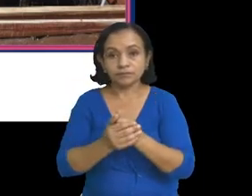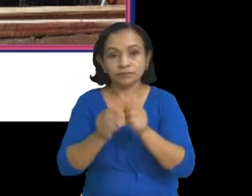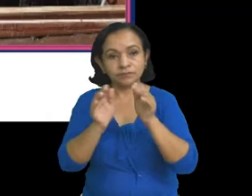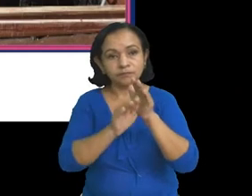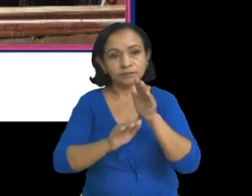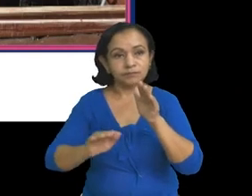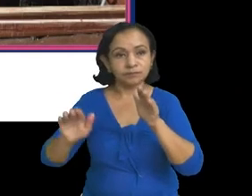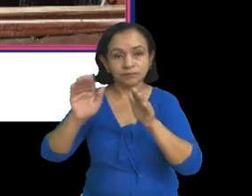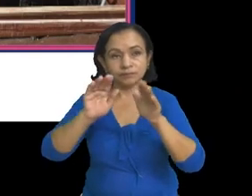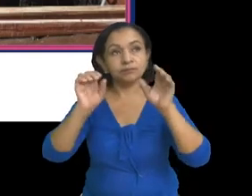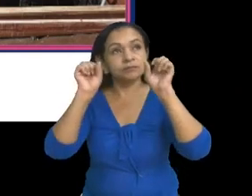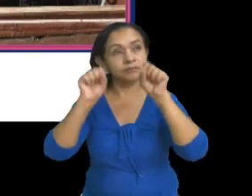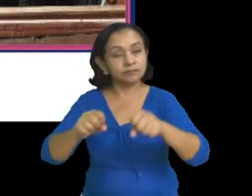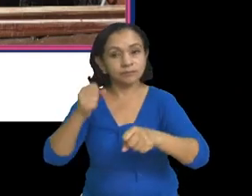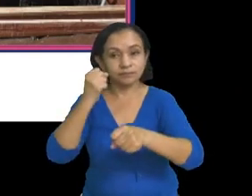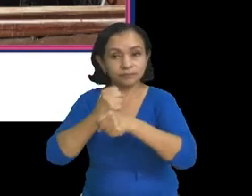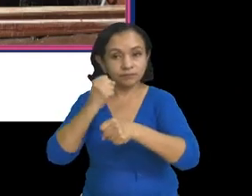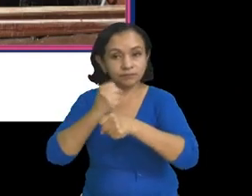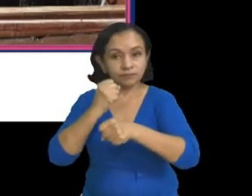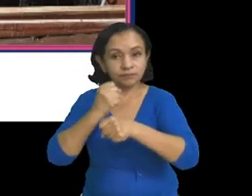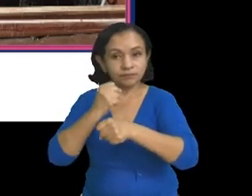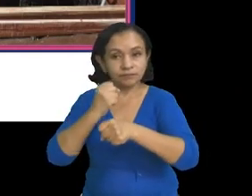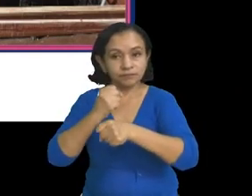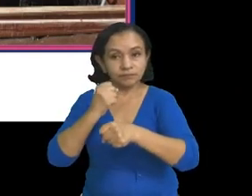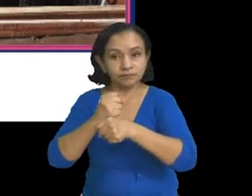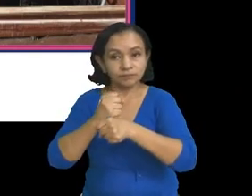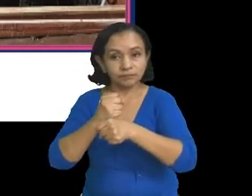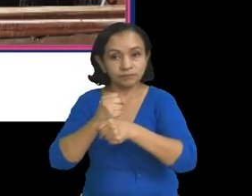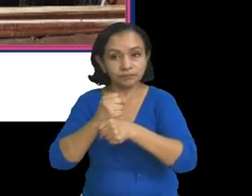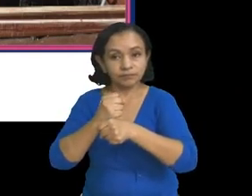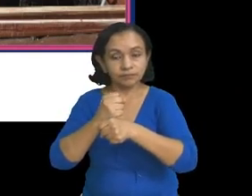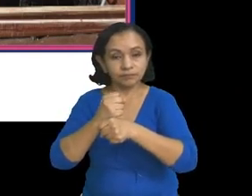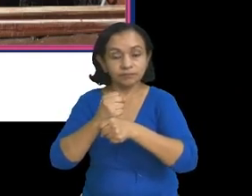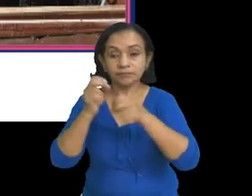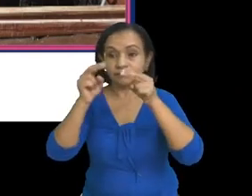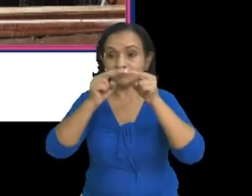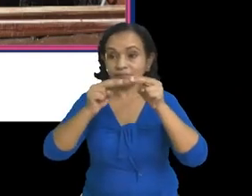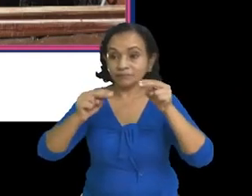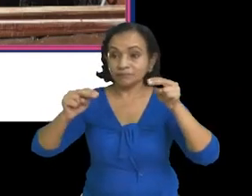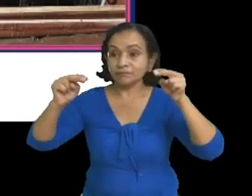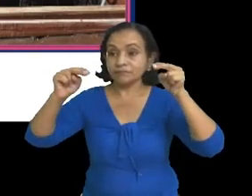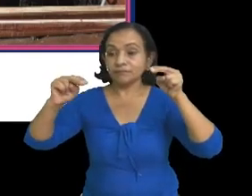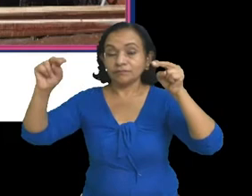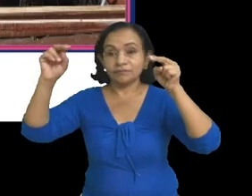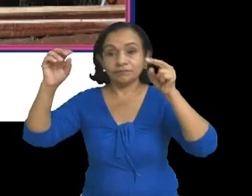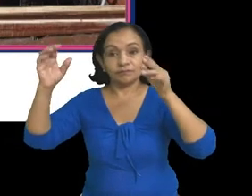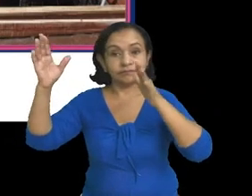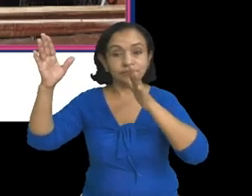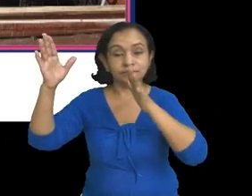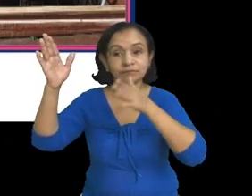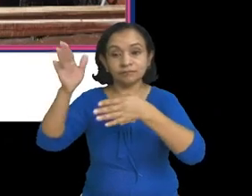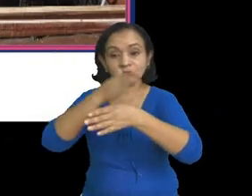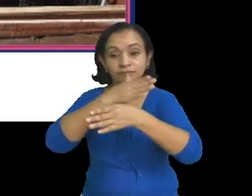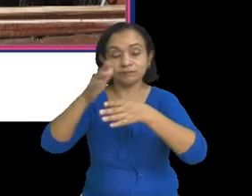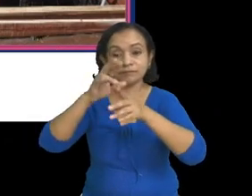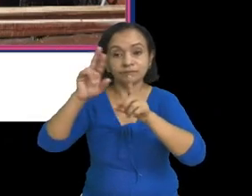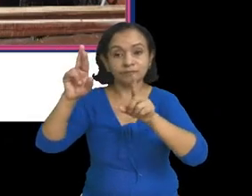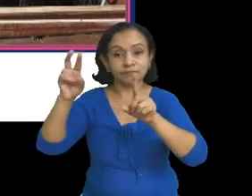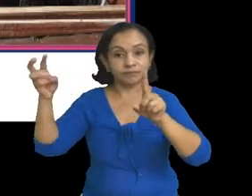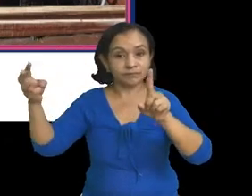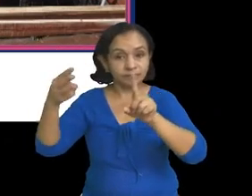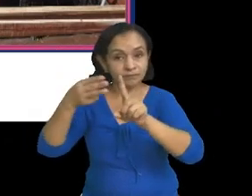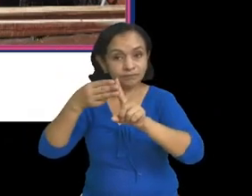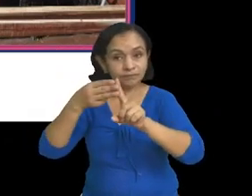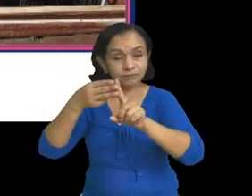aumentar la capacidad, lo que es, tengamos nosotros, lo que es capacidad de importar más energía del mercado eléctrico regional. Okay. En el